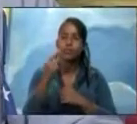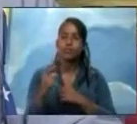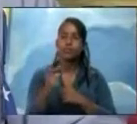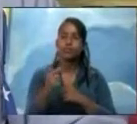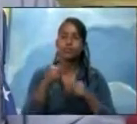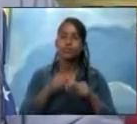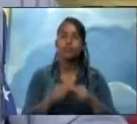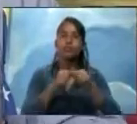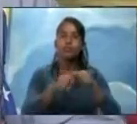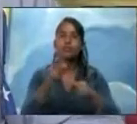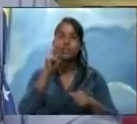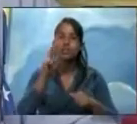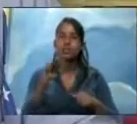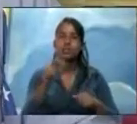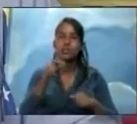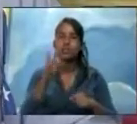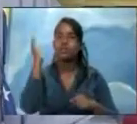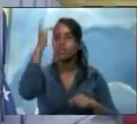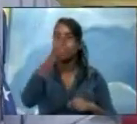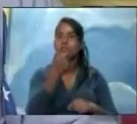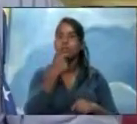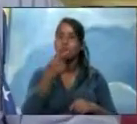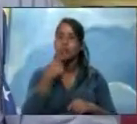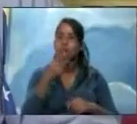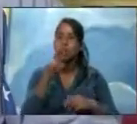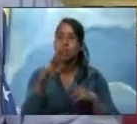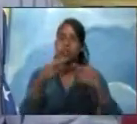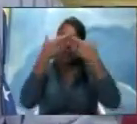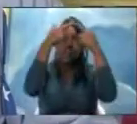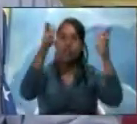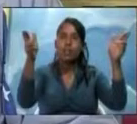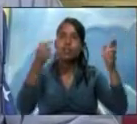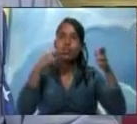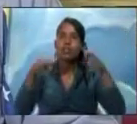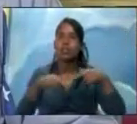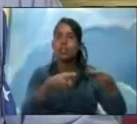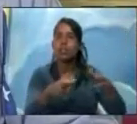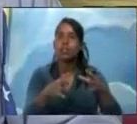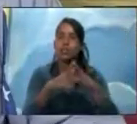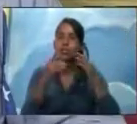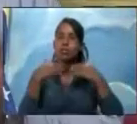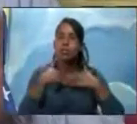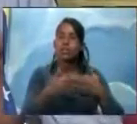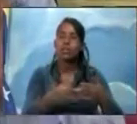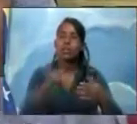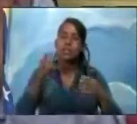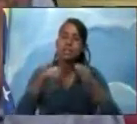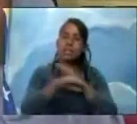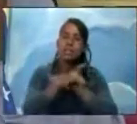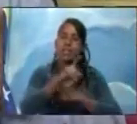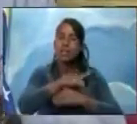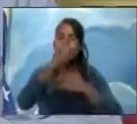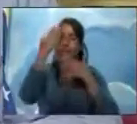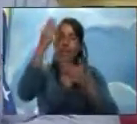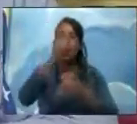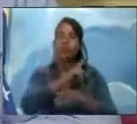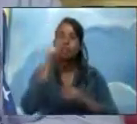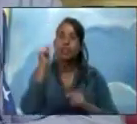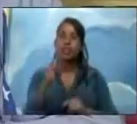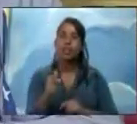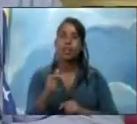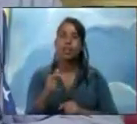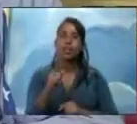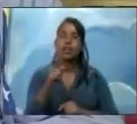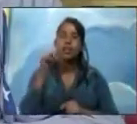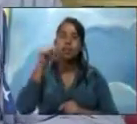viendo Daniel acá en esta hermosa revelación, dice, y un río de fuego procedía y salía de delante de él. Y